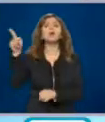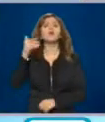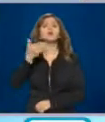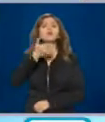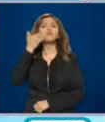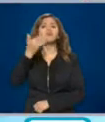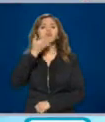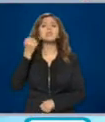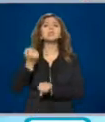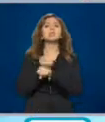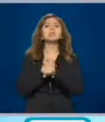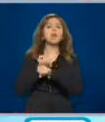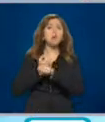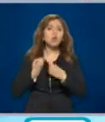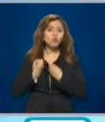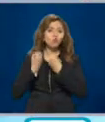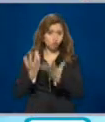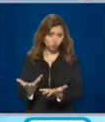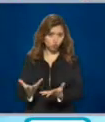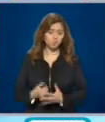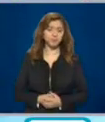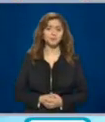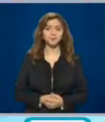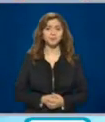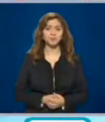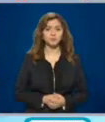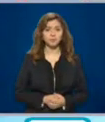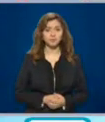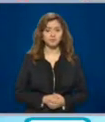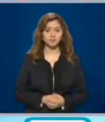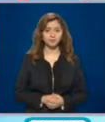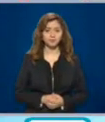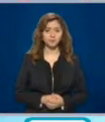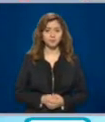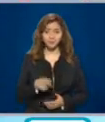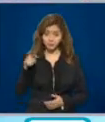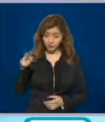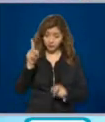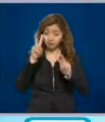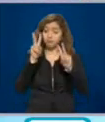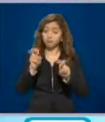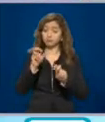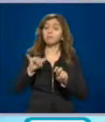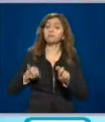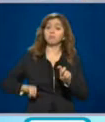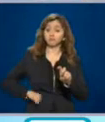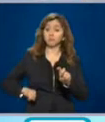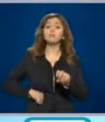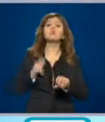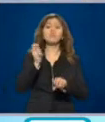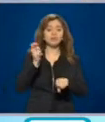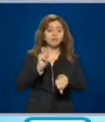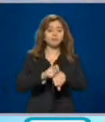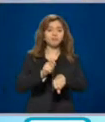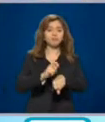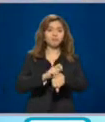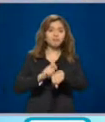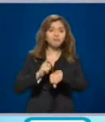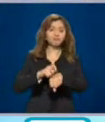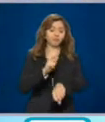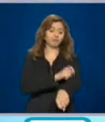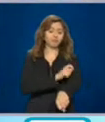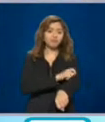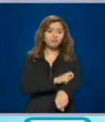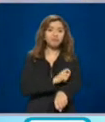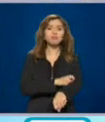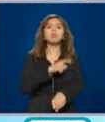recurrentemente donar sangre. Sí, de hecho, ese punto que tocas es importante porque sí, los tatuajes en